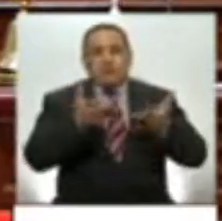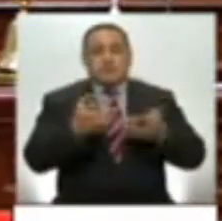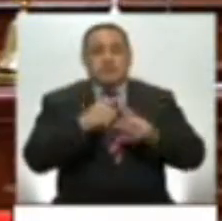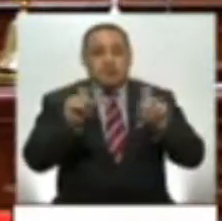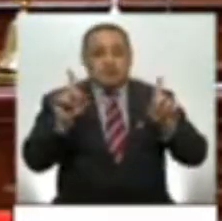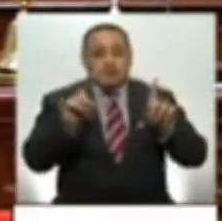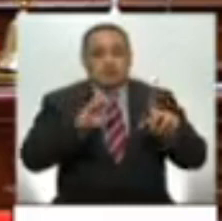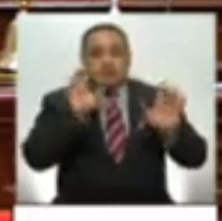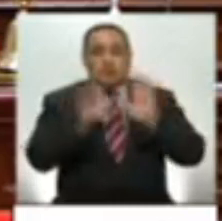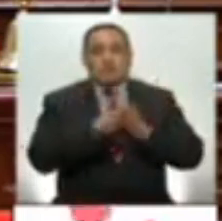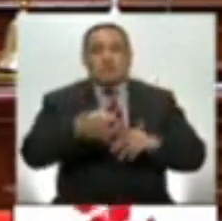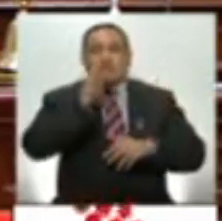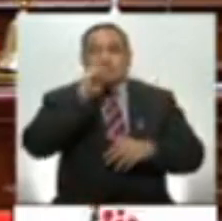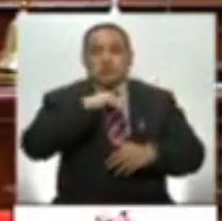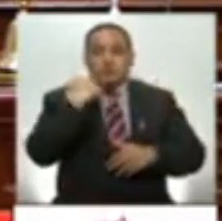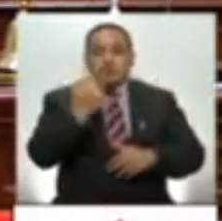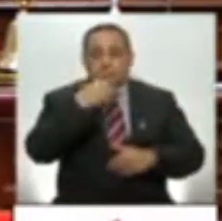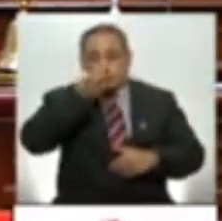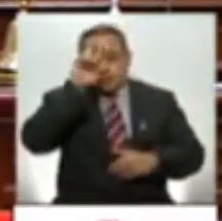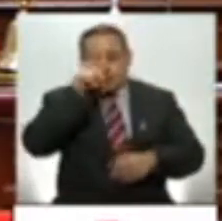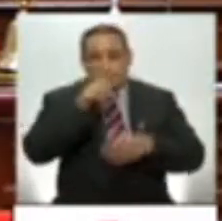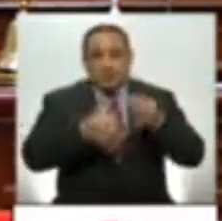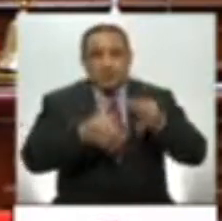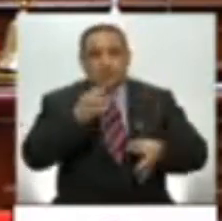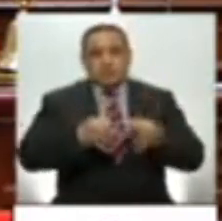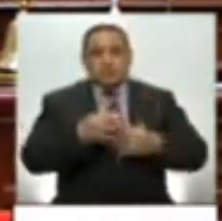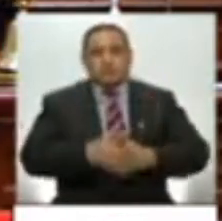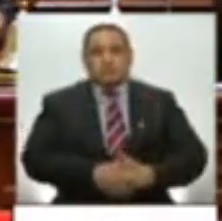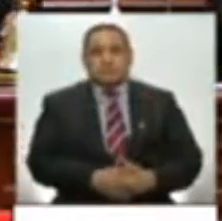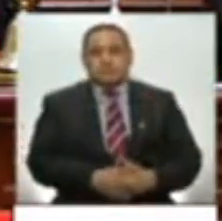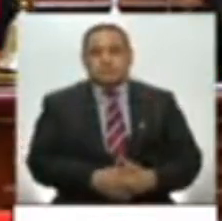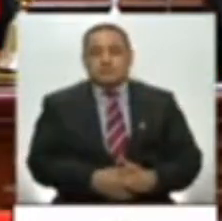sino que él y la nación se lo demanden.